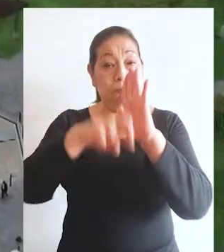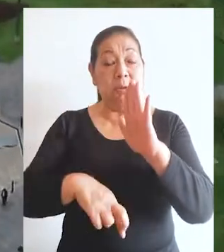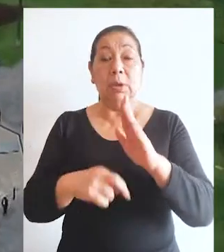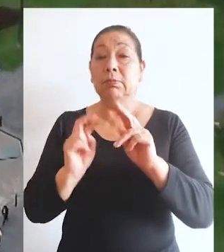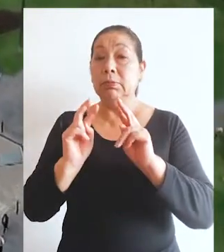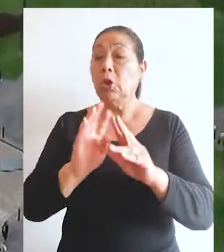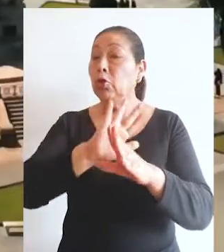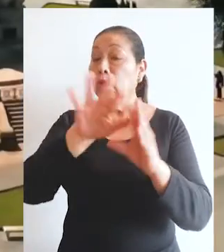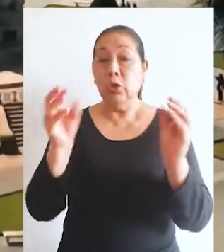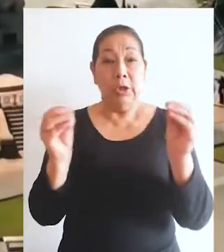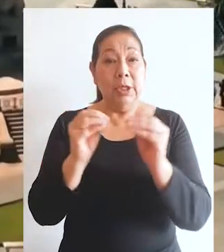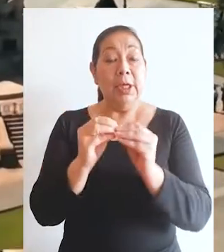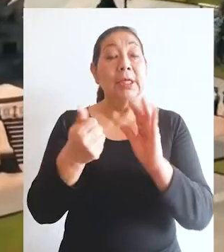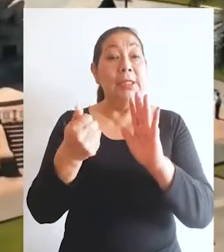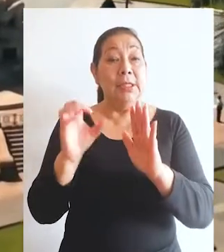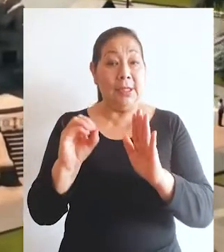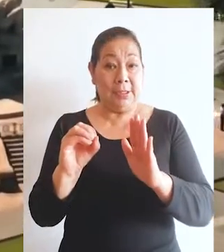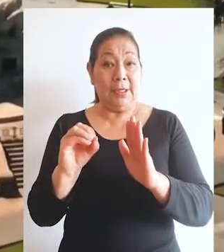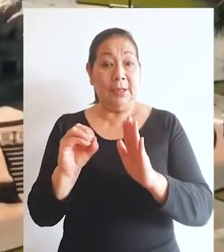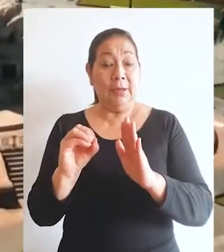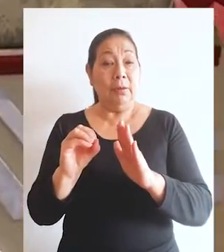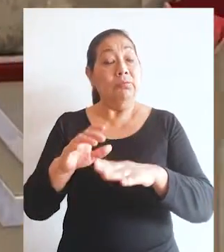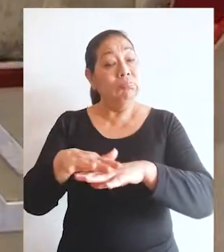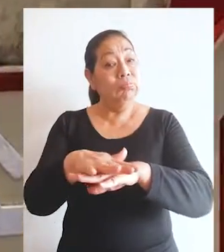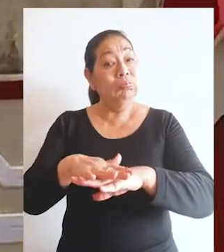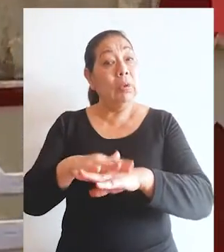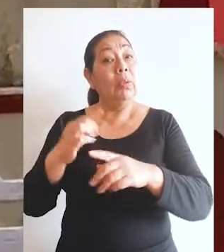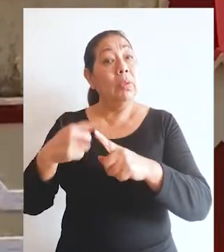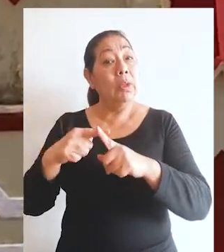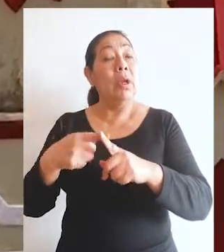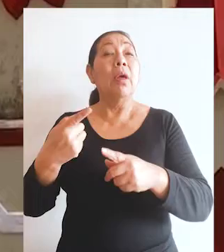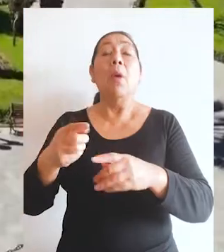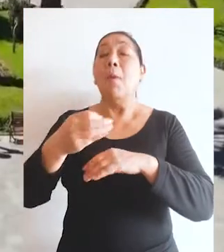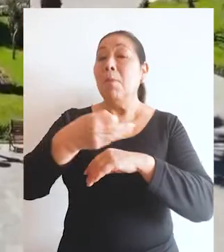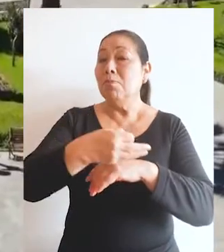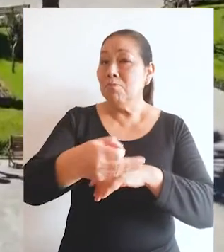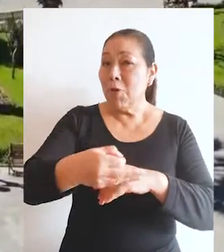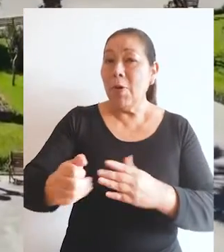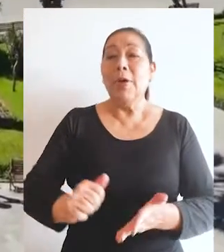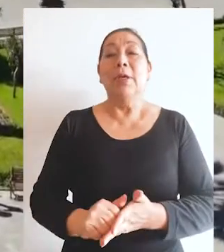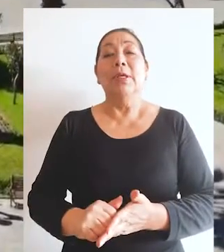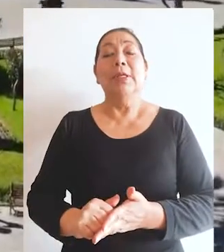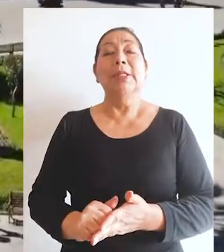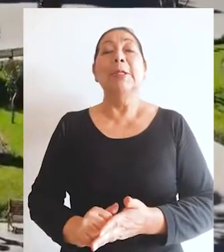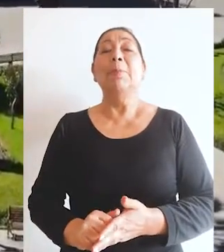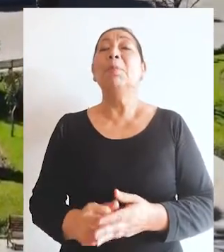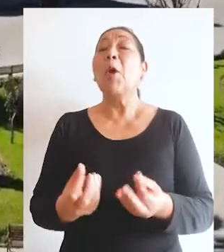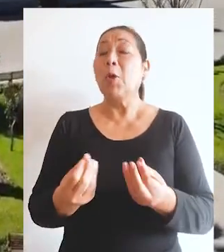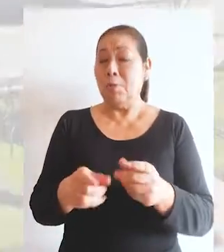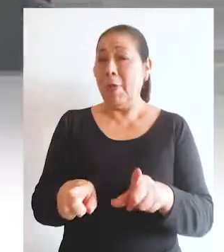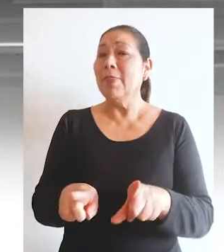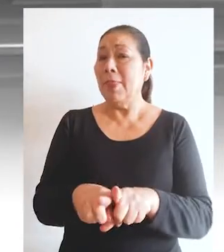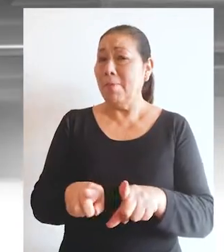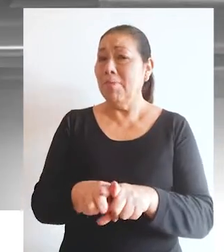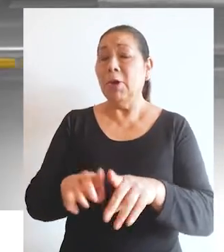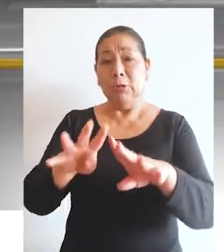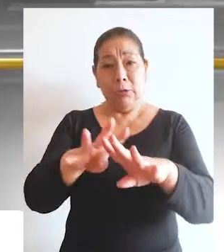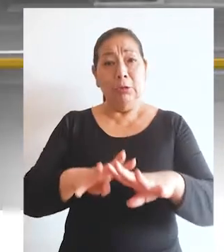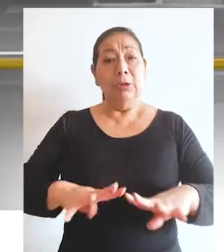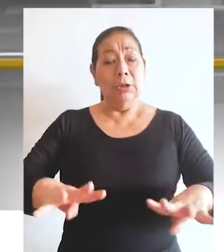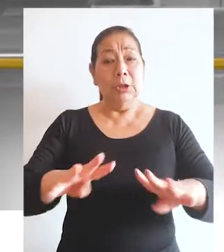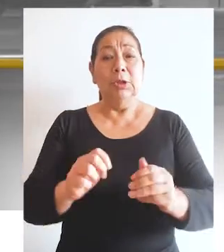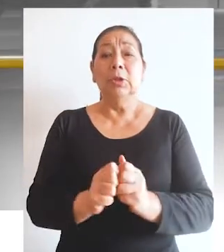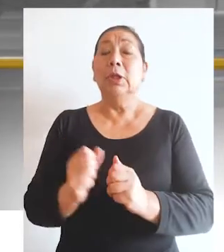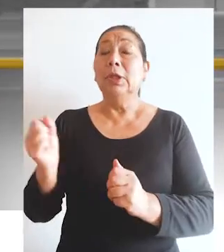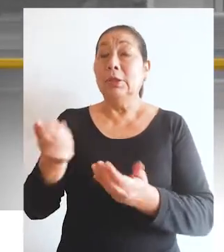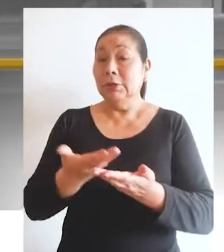programado, verán en total 60 causas procedentes de varias ciudades del país. La audiencia de